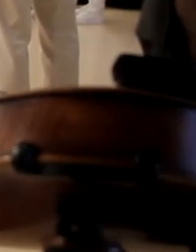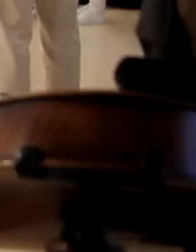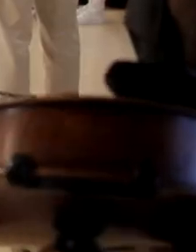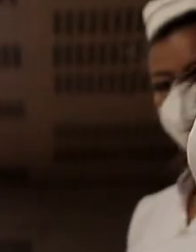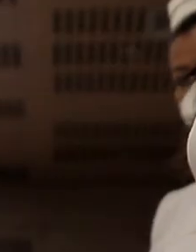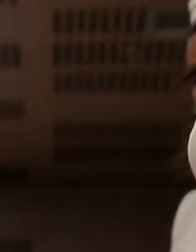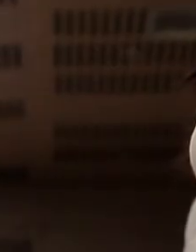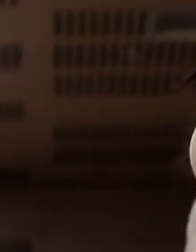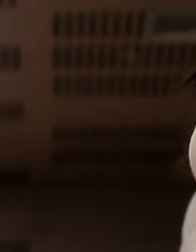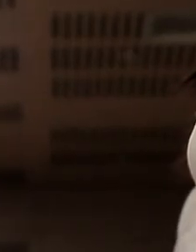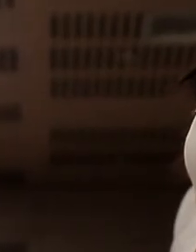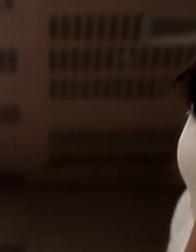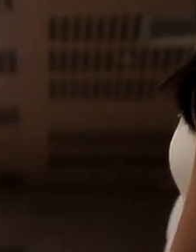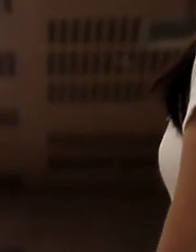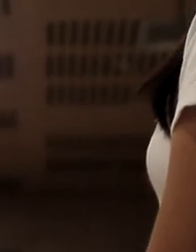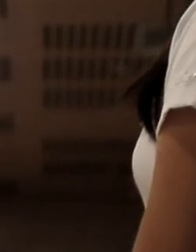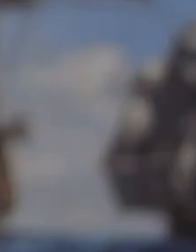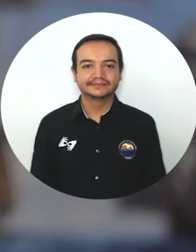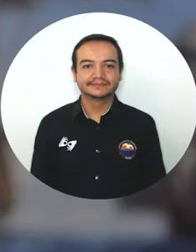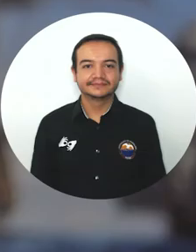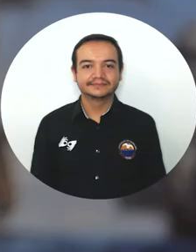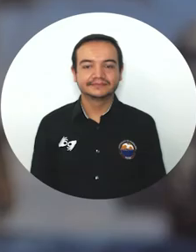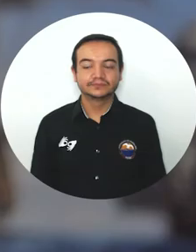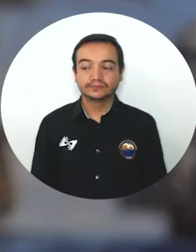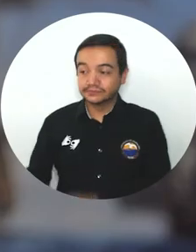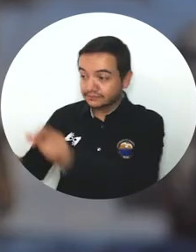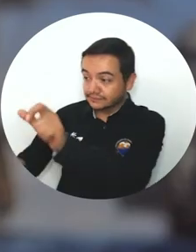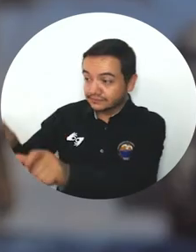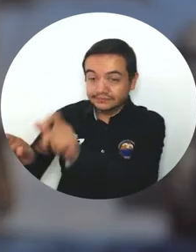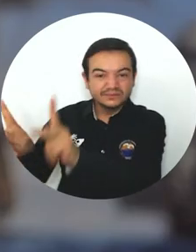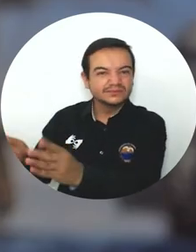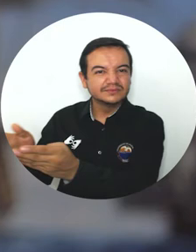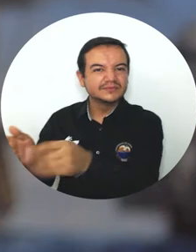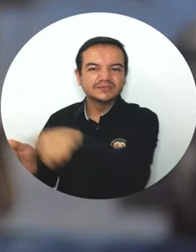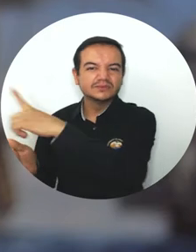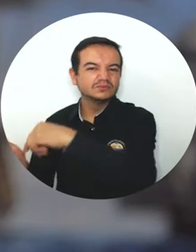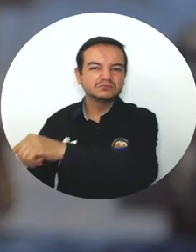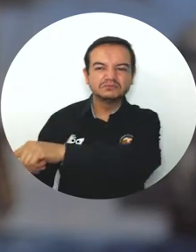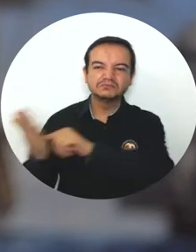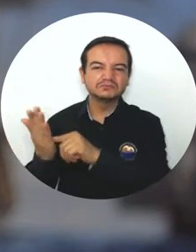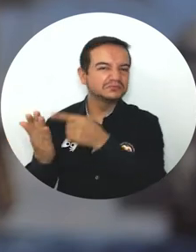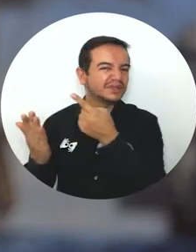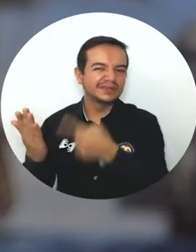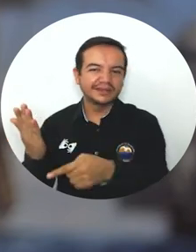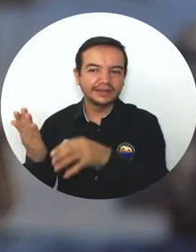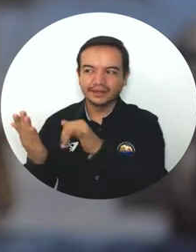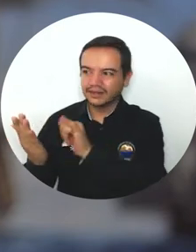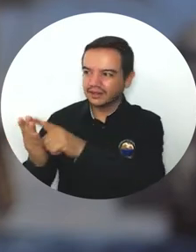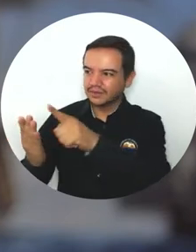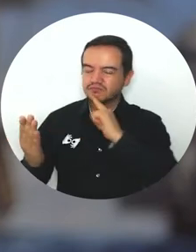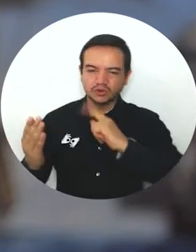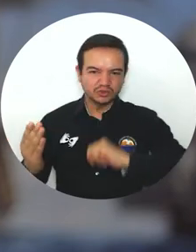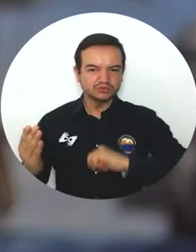Nuestros estudiantes han destacado siempre por llevar en alto la profesión de enfermería,